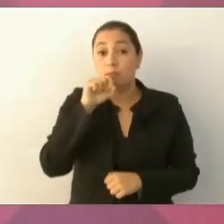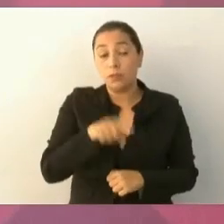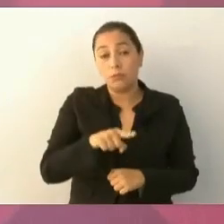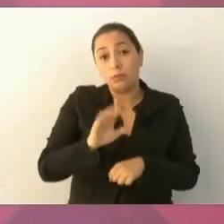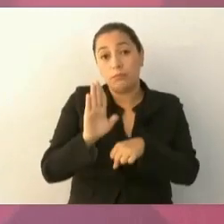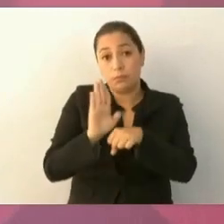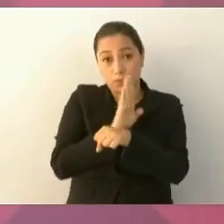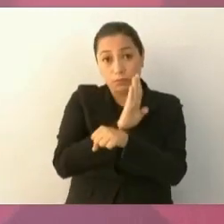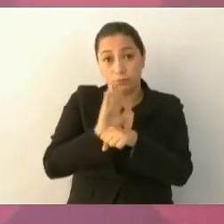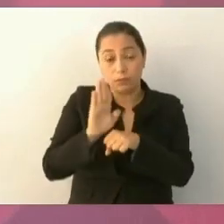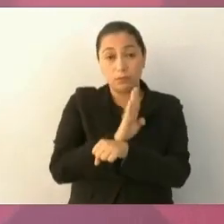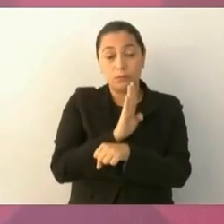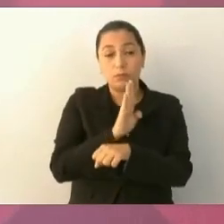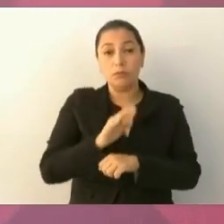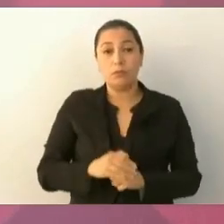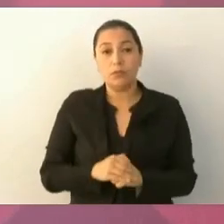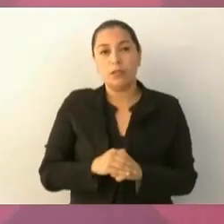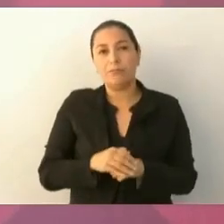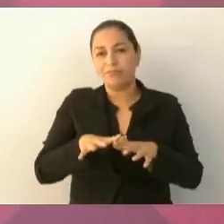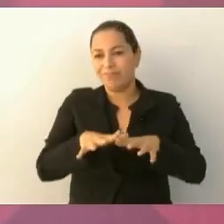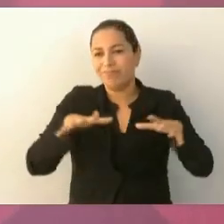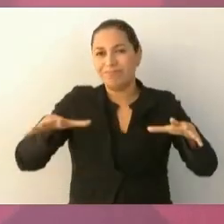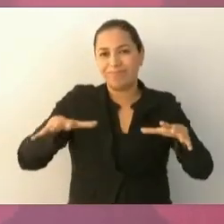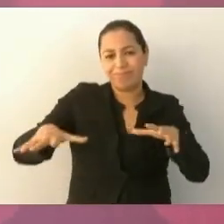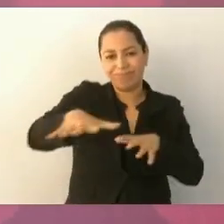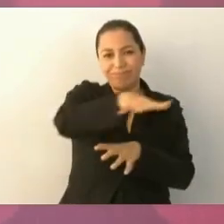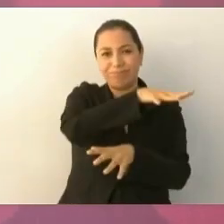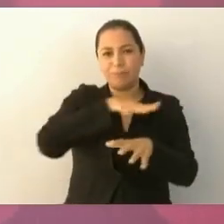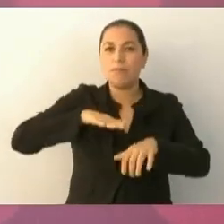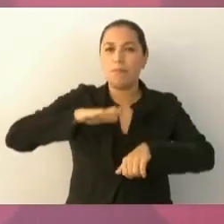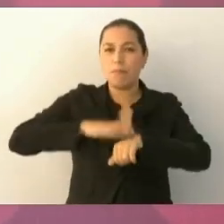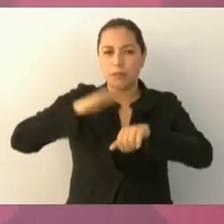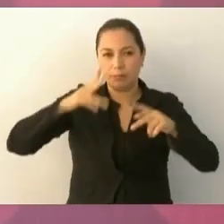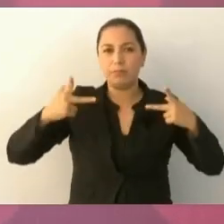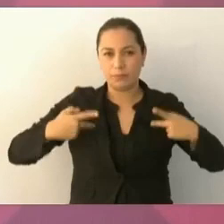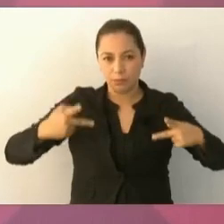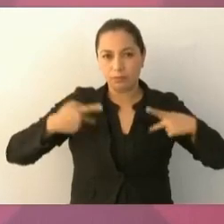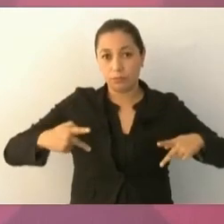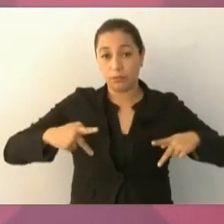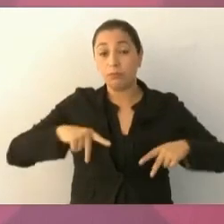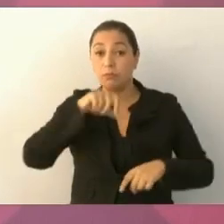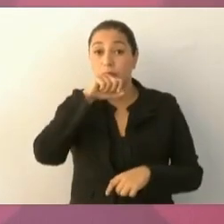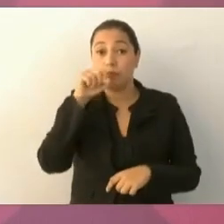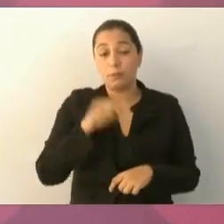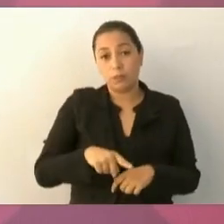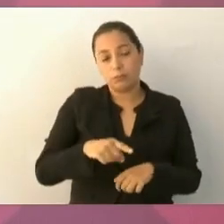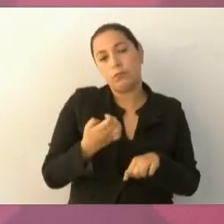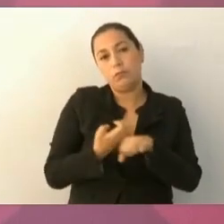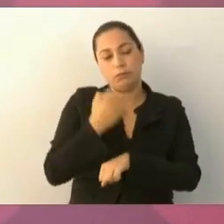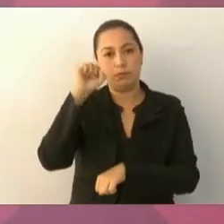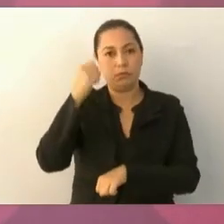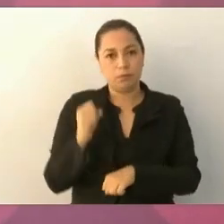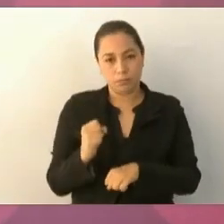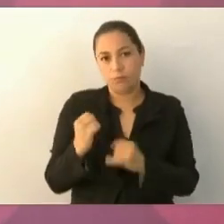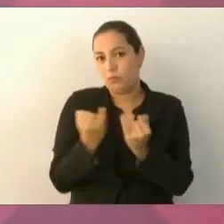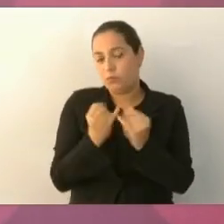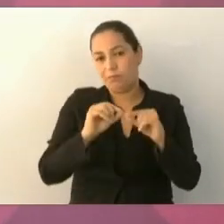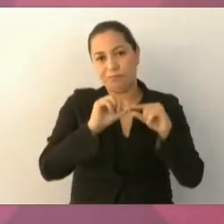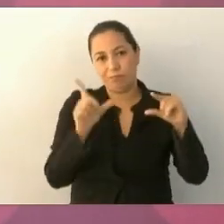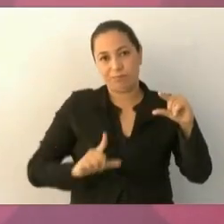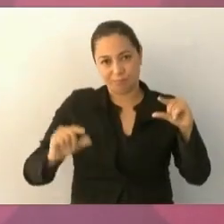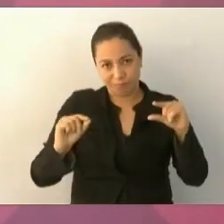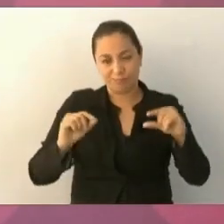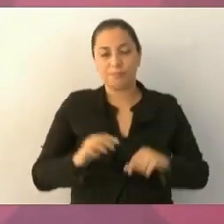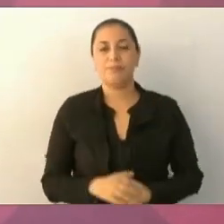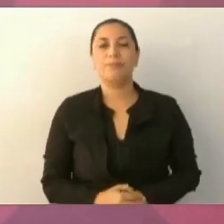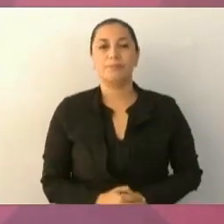beneficio de más gente y en beneficio de Sinaloa y de la nación.